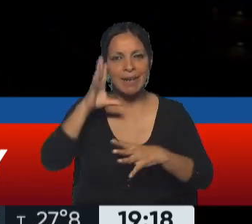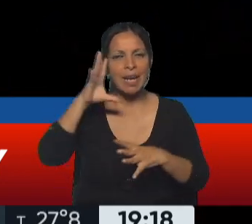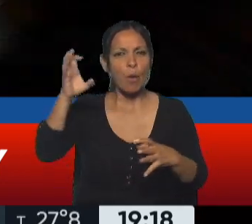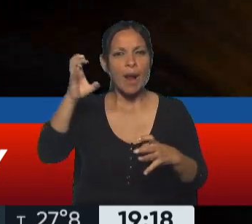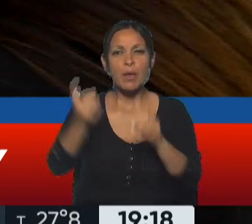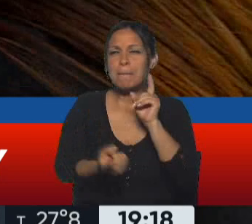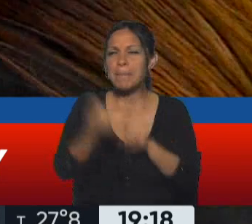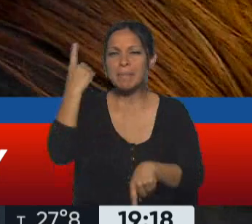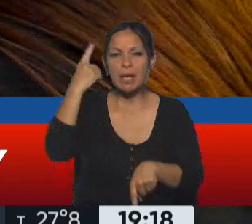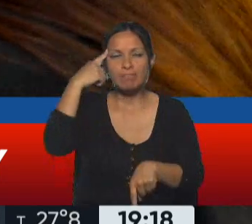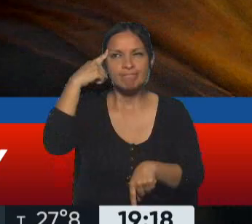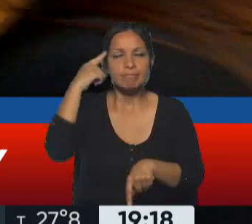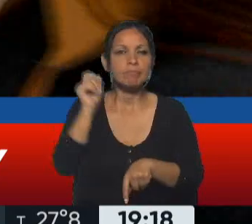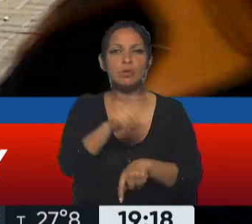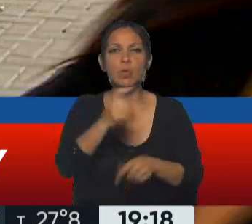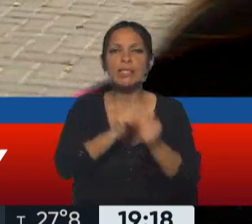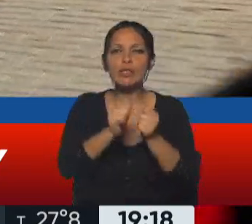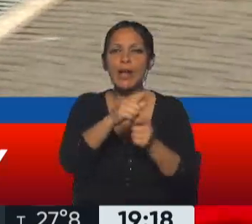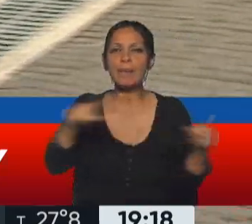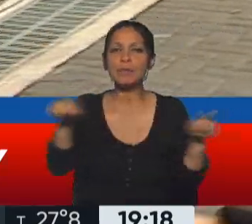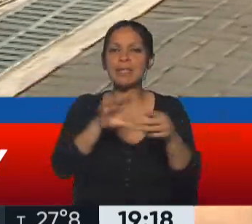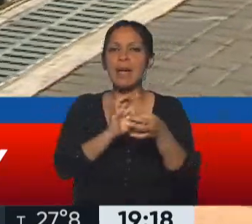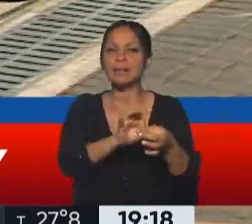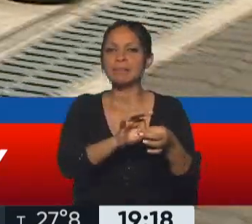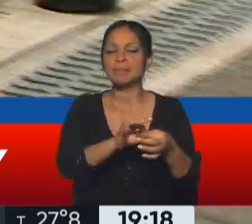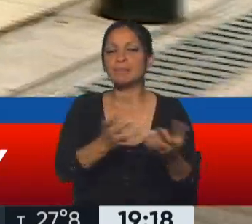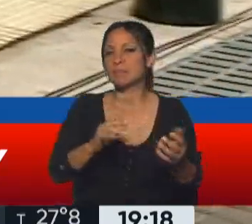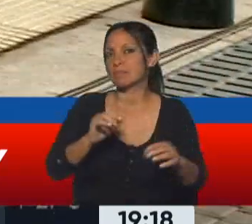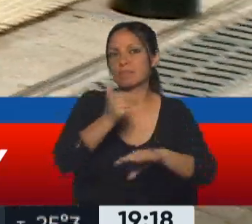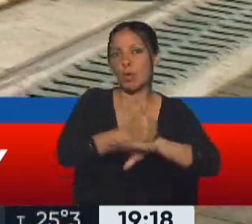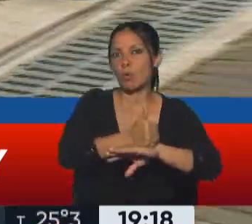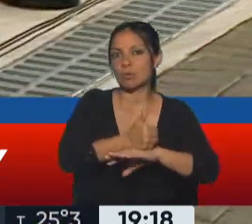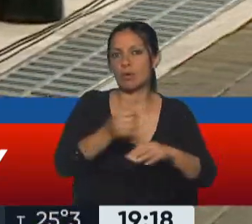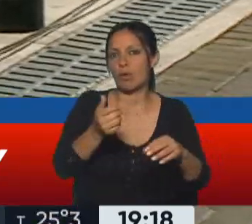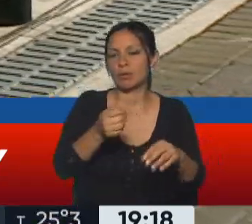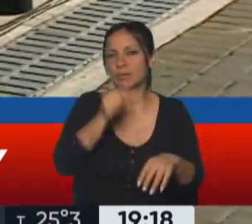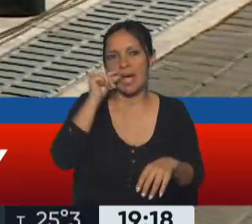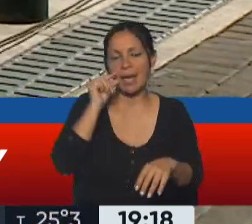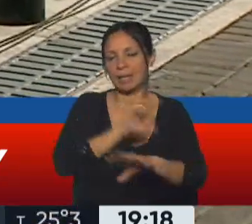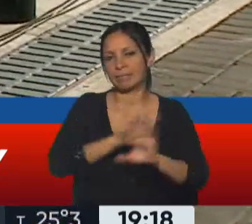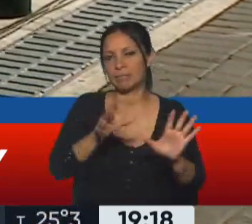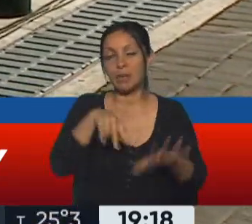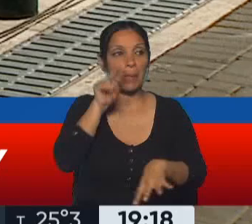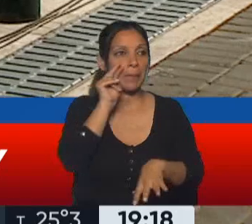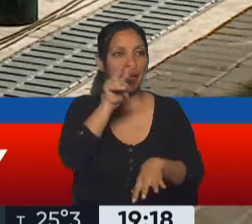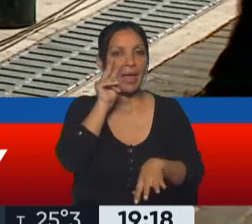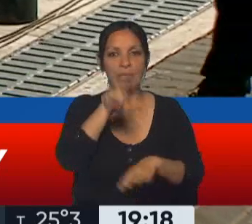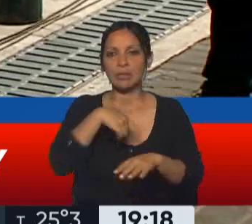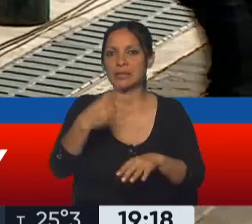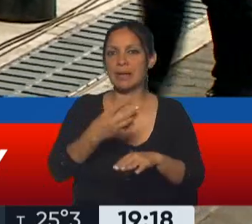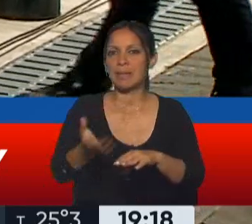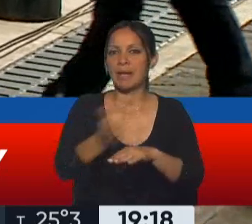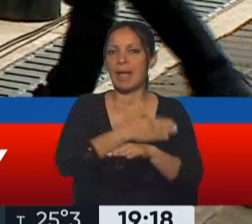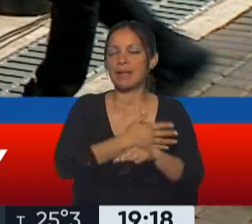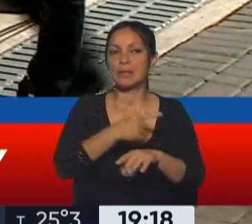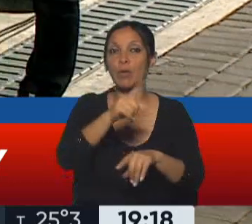viene a la mente de toda tu historia musical con Charly. Arriba del escenario, tocando y viéndolo en los bices cuando entraba solo